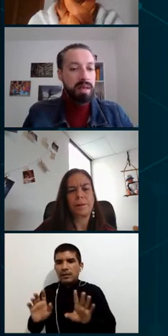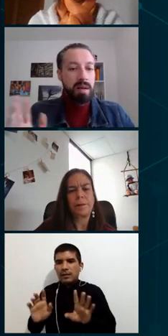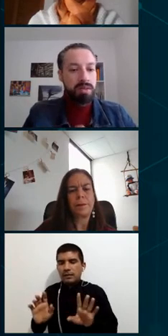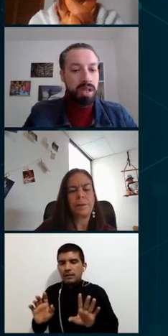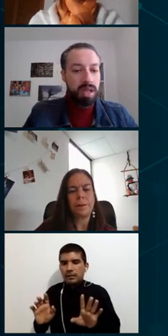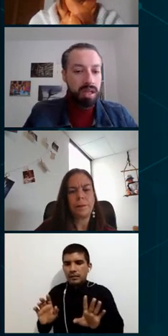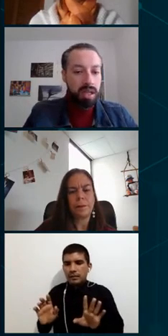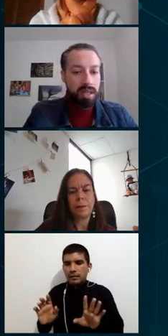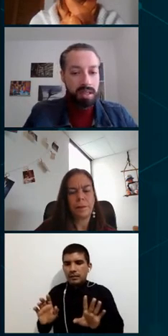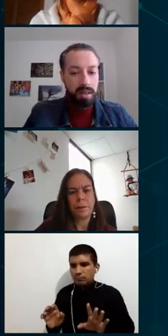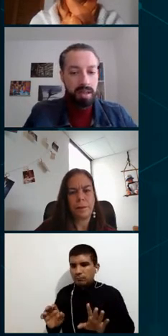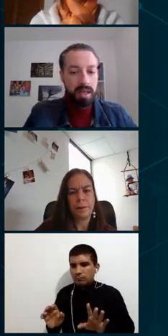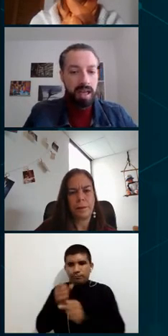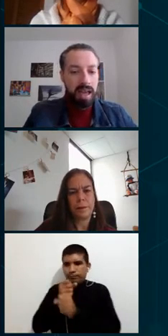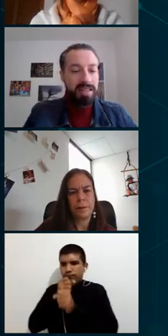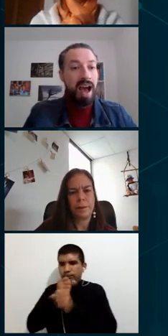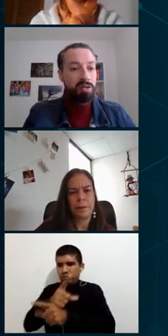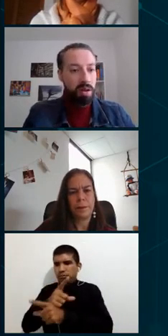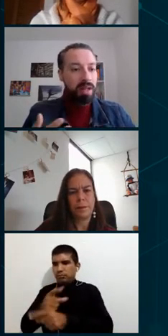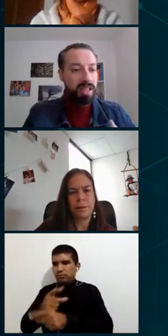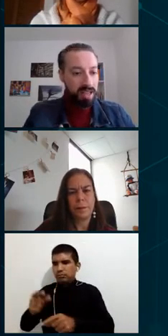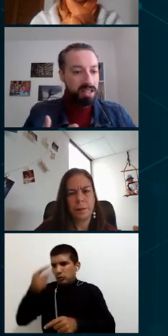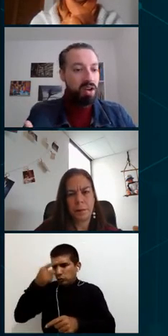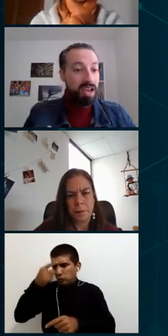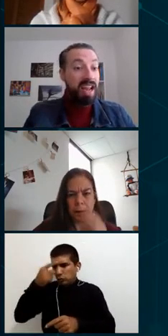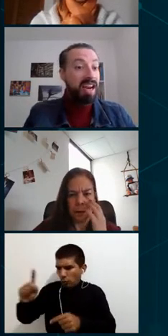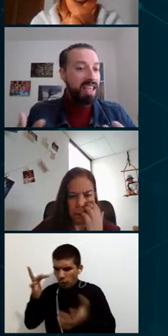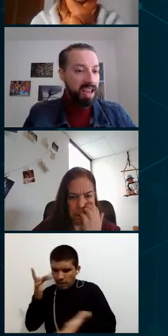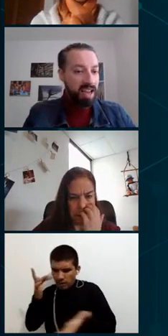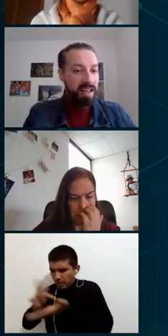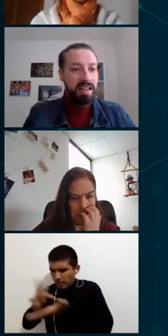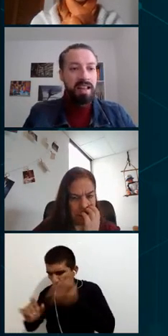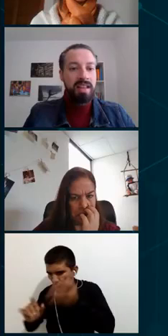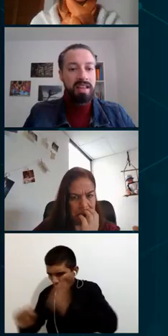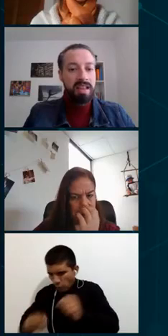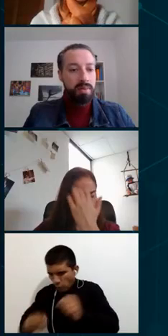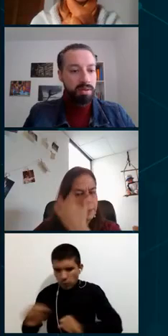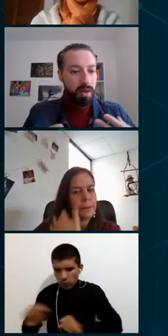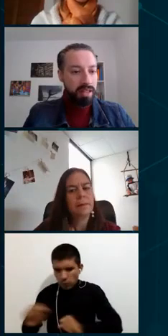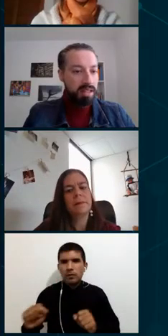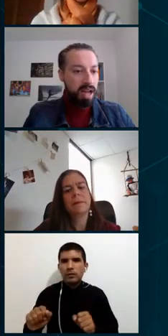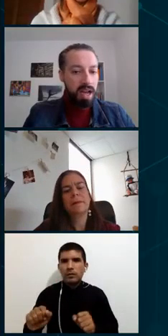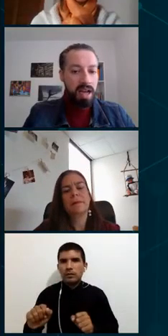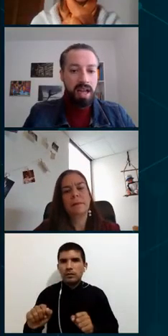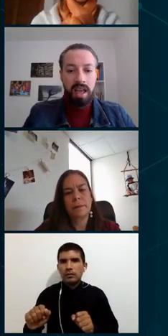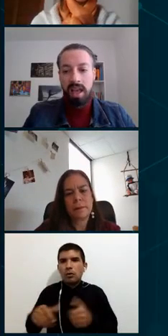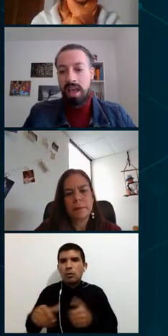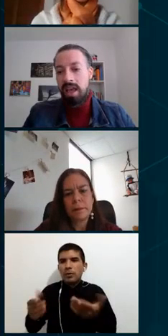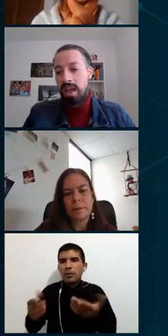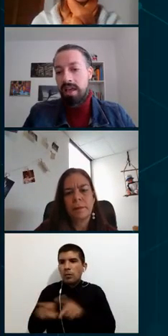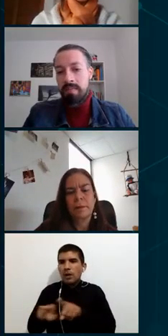Más adelante miramos si esa automatización que requiere desde el punto de vista